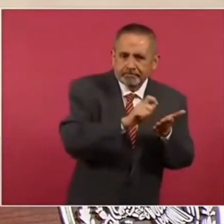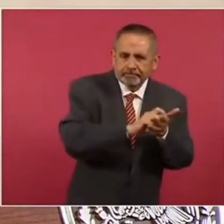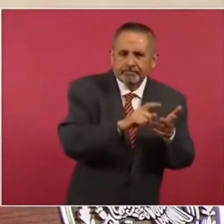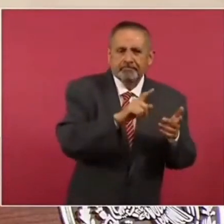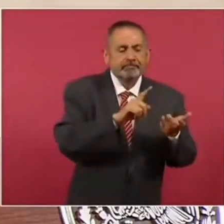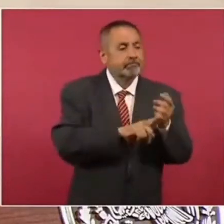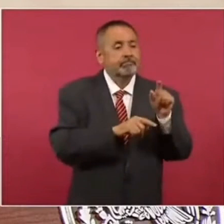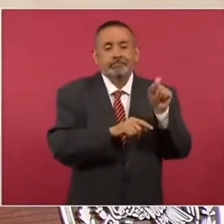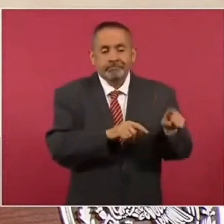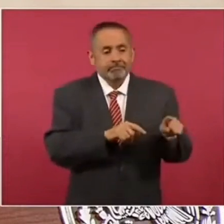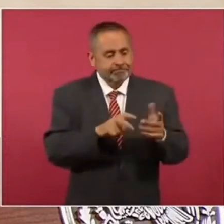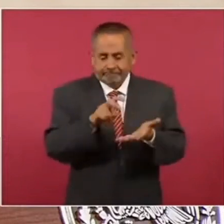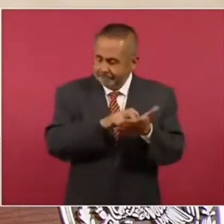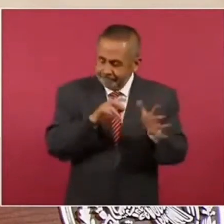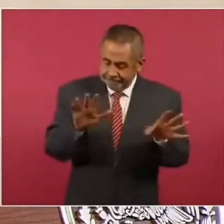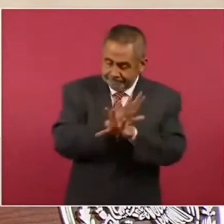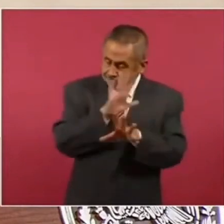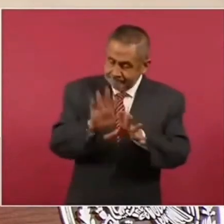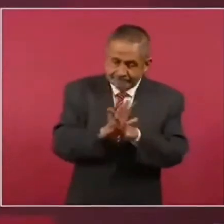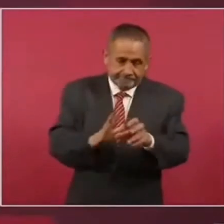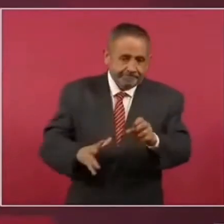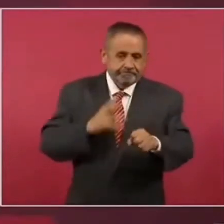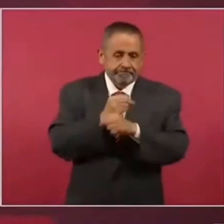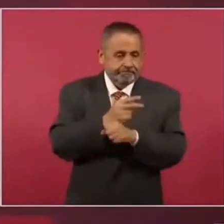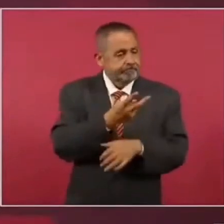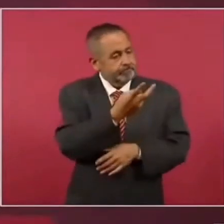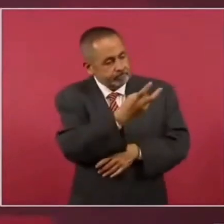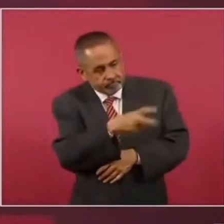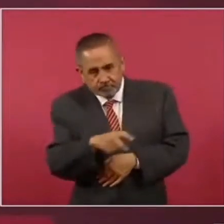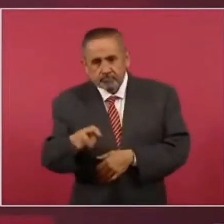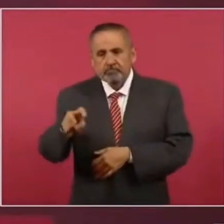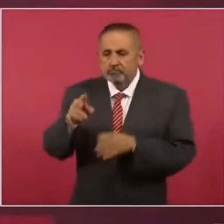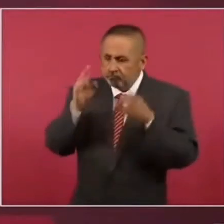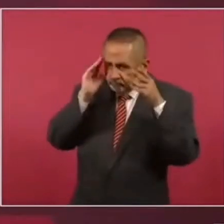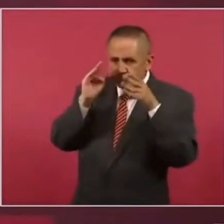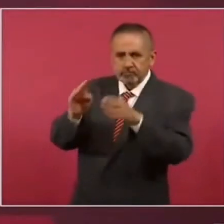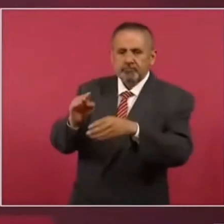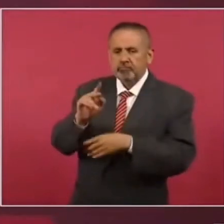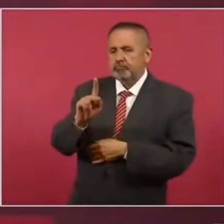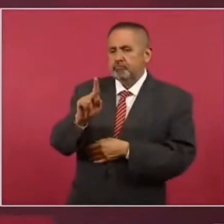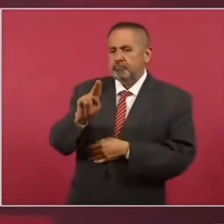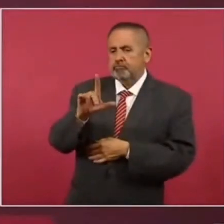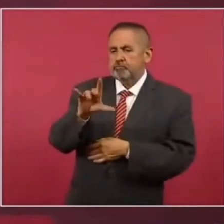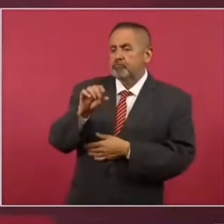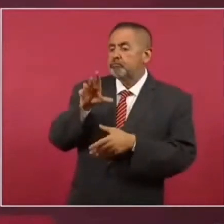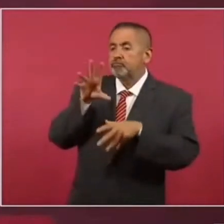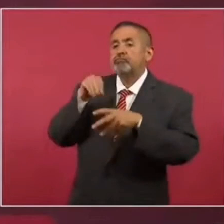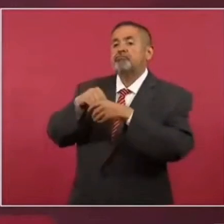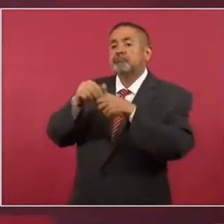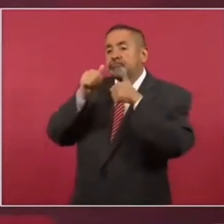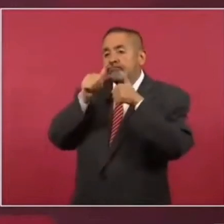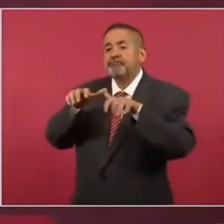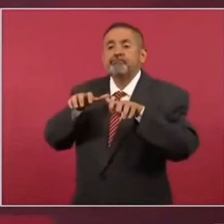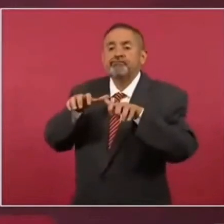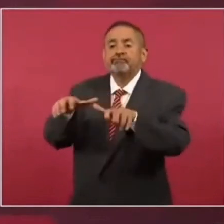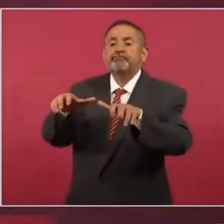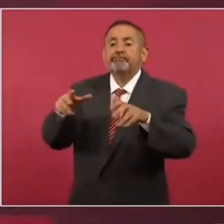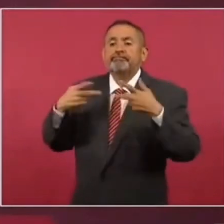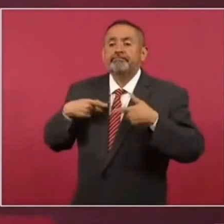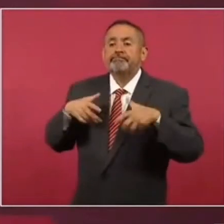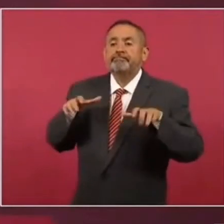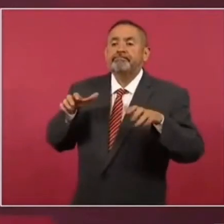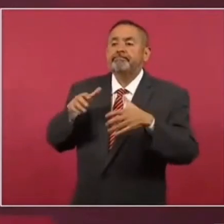¿sí? Hay que regresar a lo público, hay que poner en el centro el interés general,